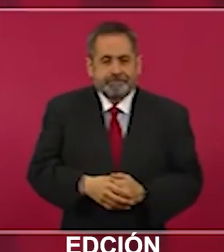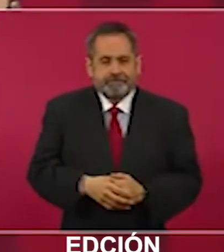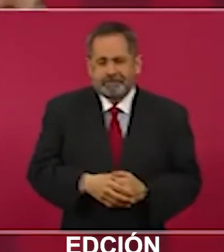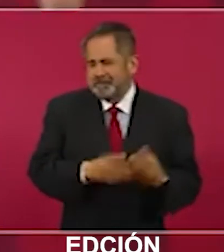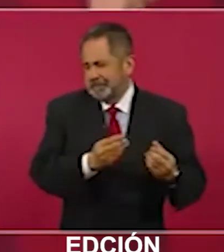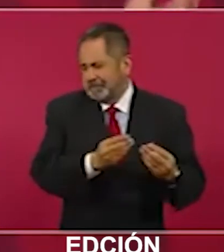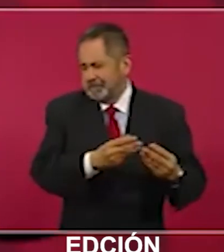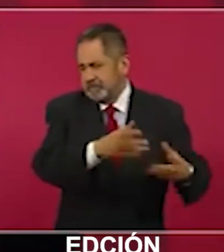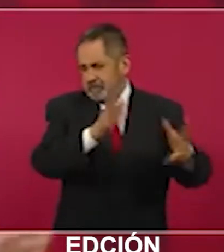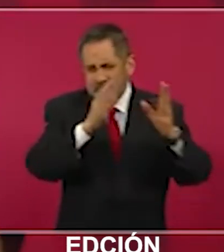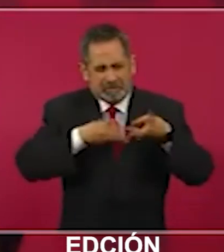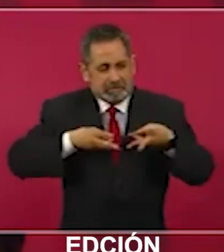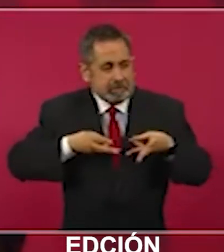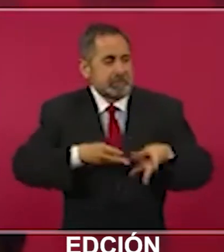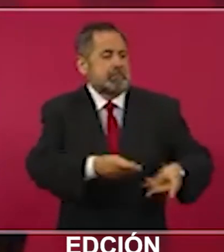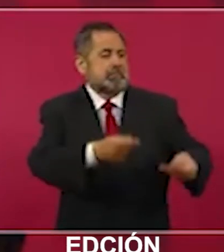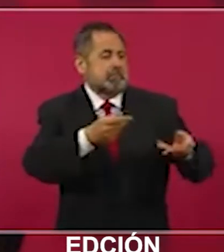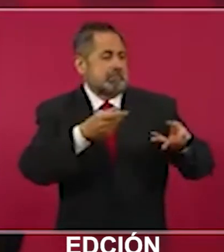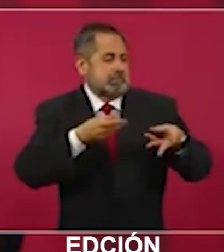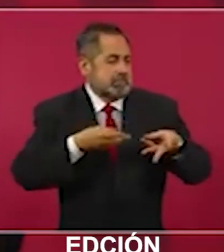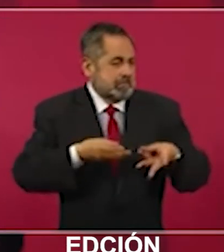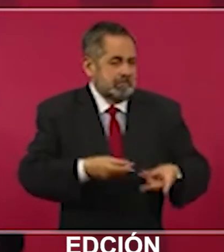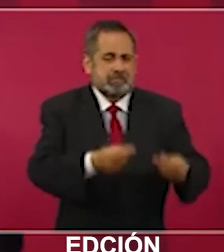y muchos gastos